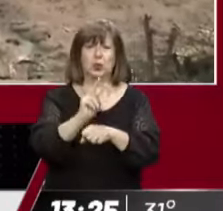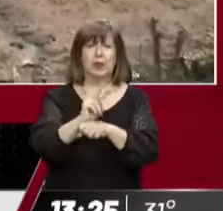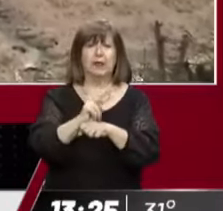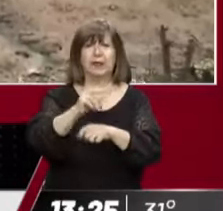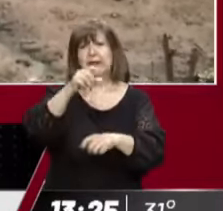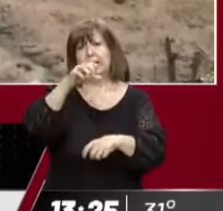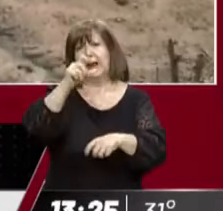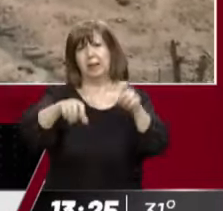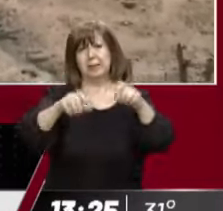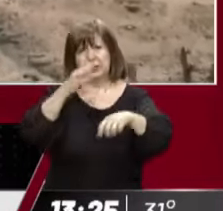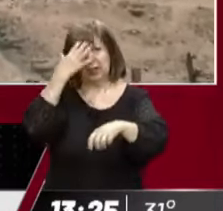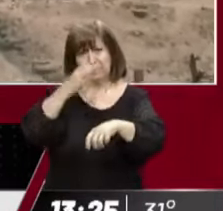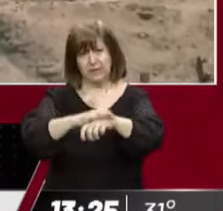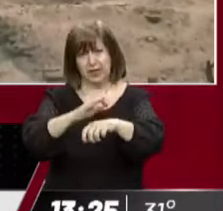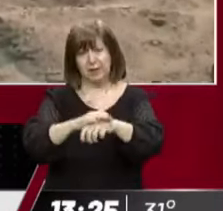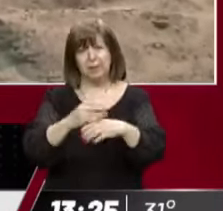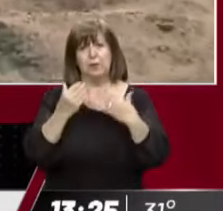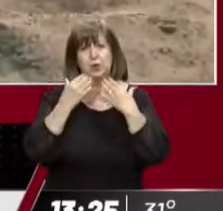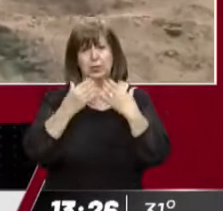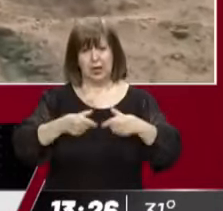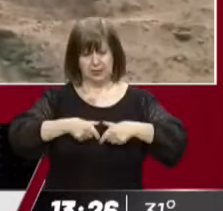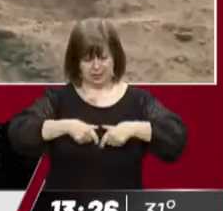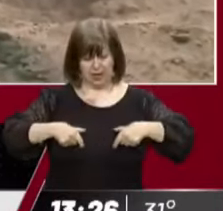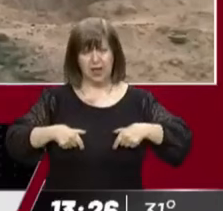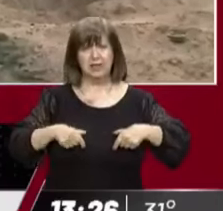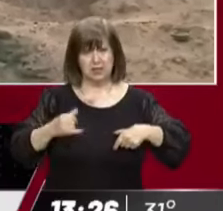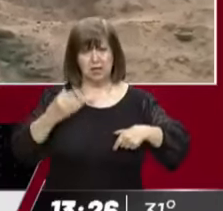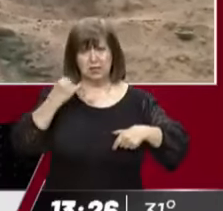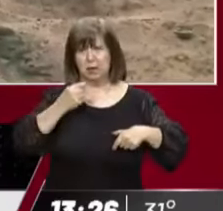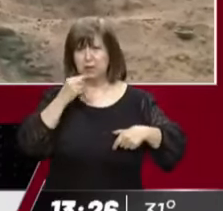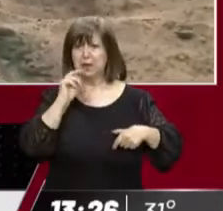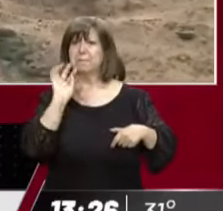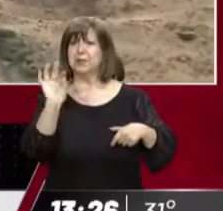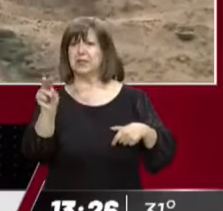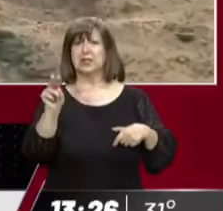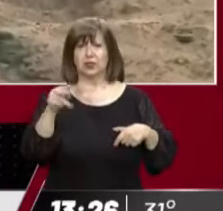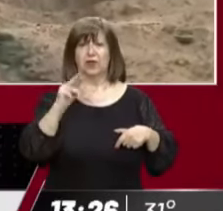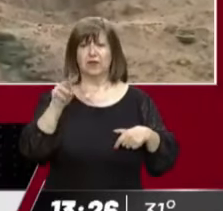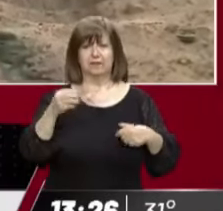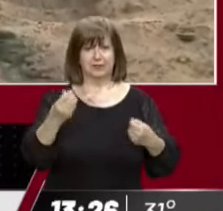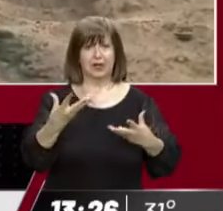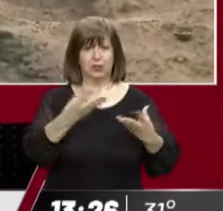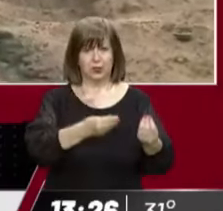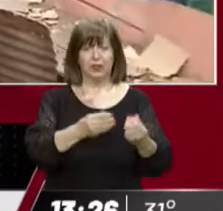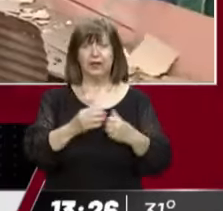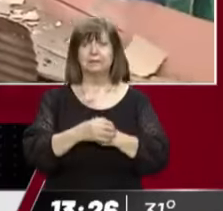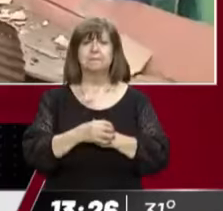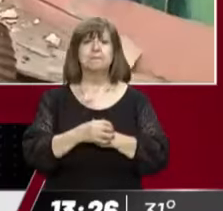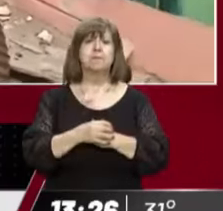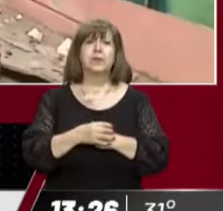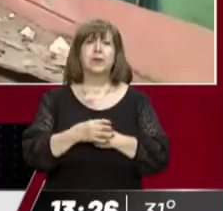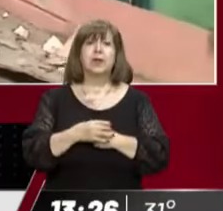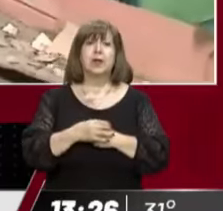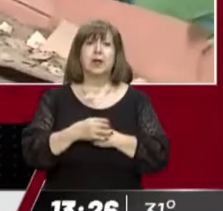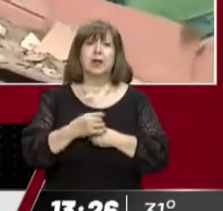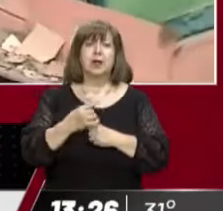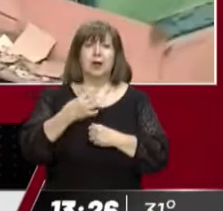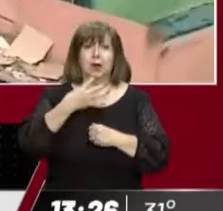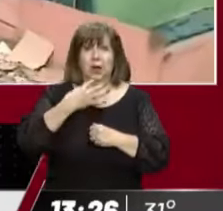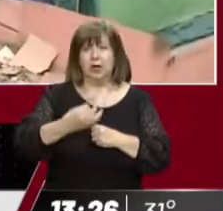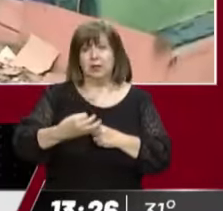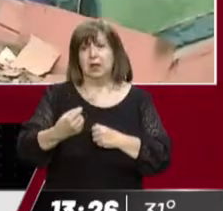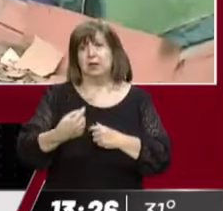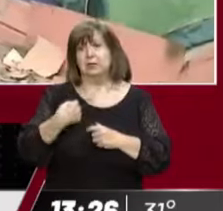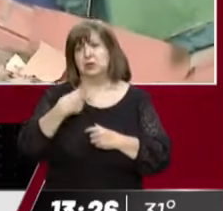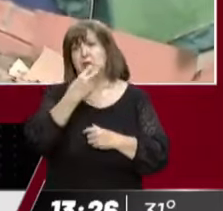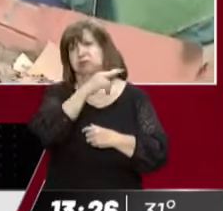Los vimos con las credenciales y quisimos preguntarle, Bueno, un pueblo movilizado, eso estamos viendo en nuestro